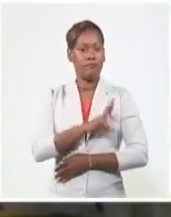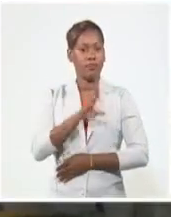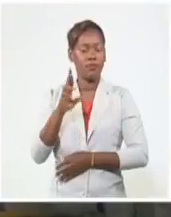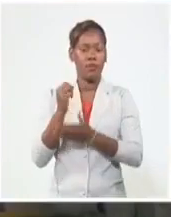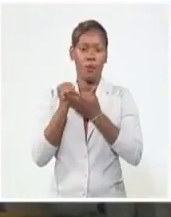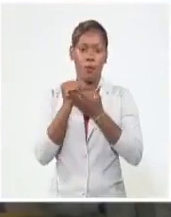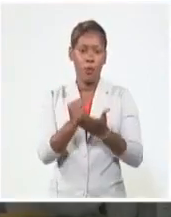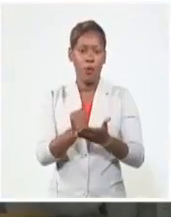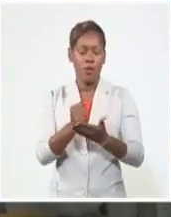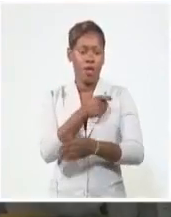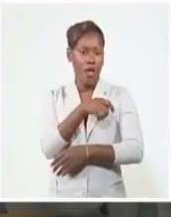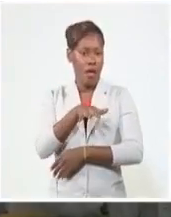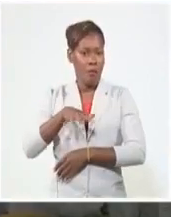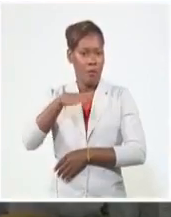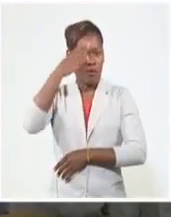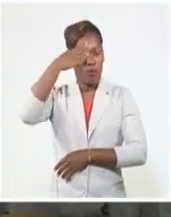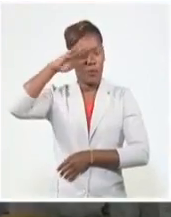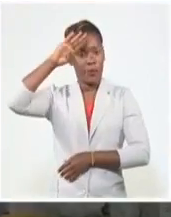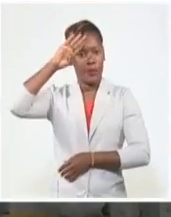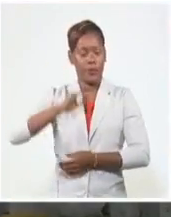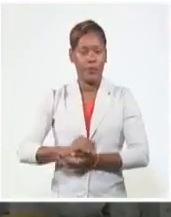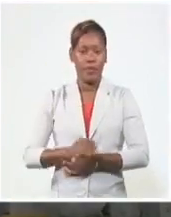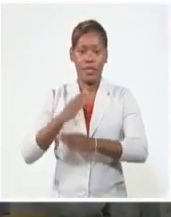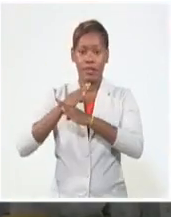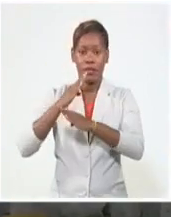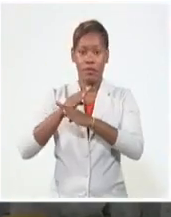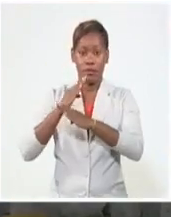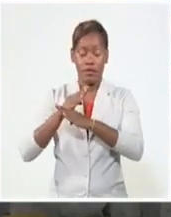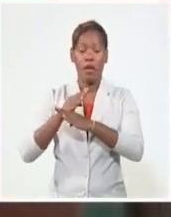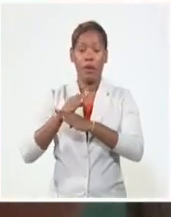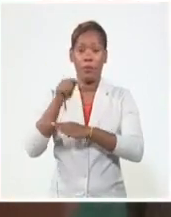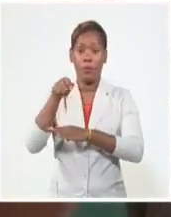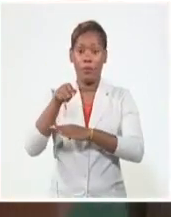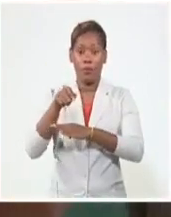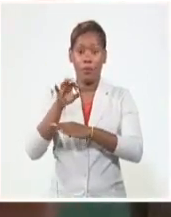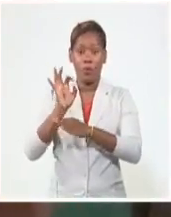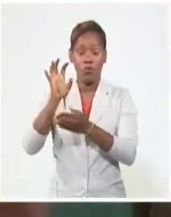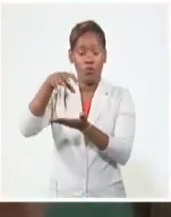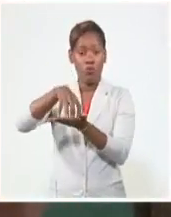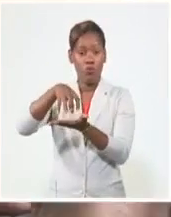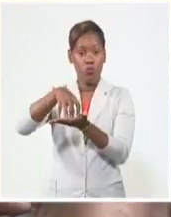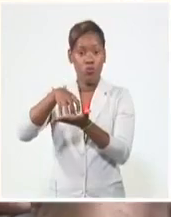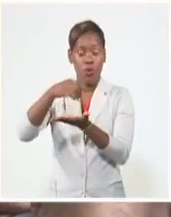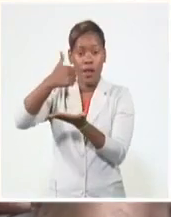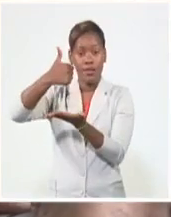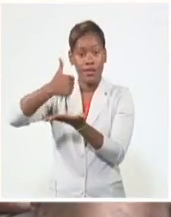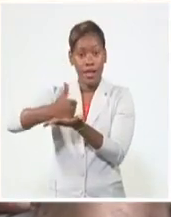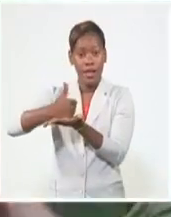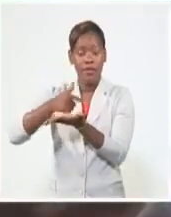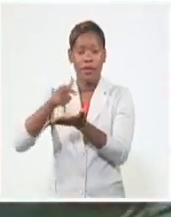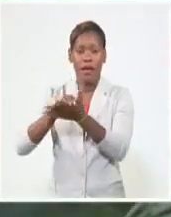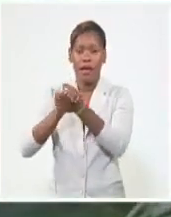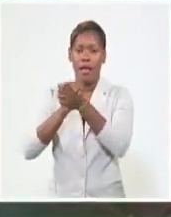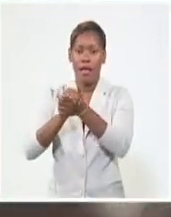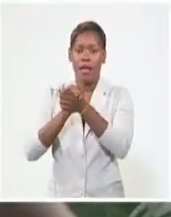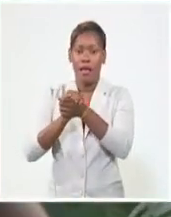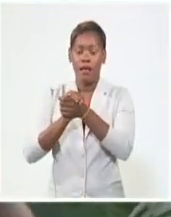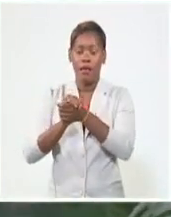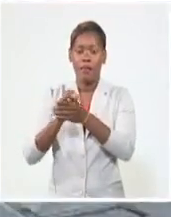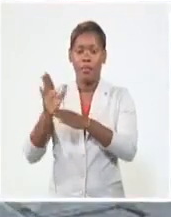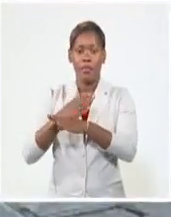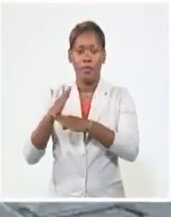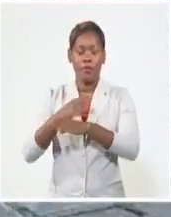Cuba. En la sede santiaguera del Instituto Cubano de Amistad con los Pueblos, ellos dialogaron con una representación de la Federación de